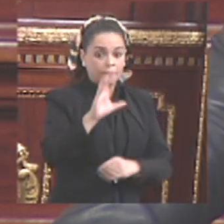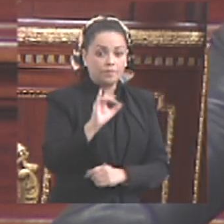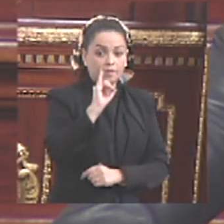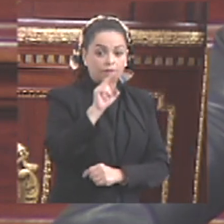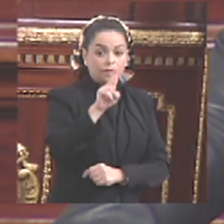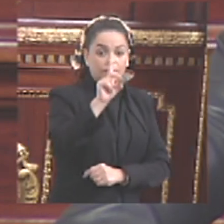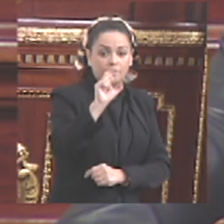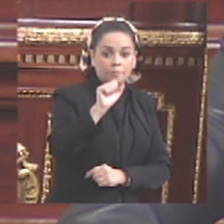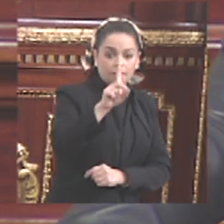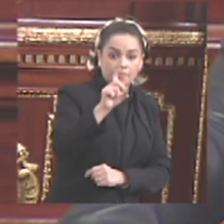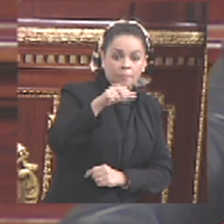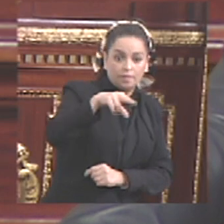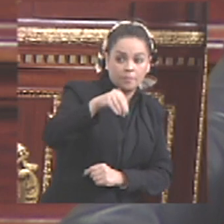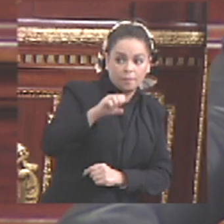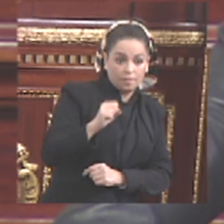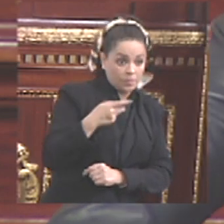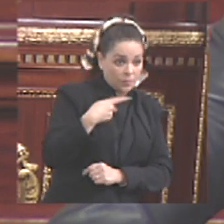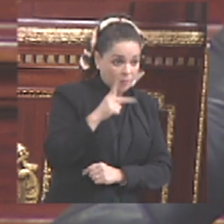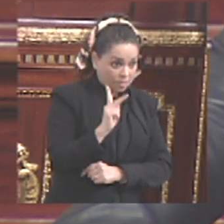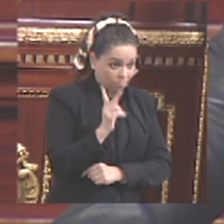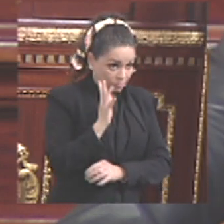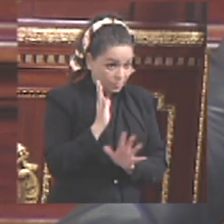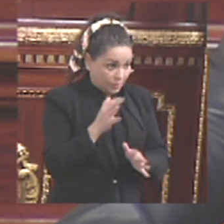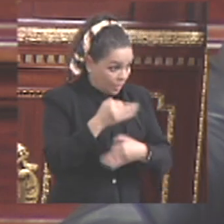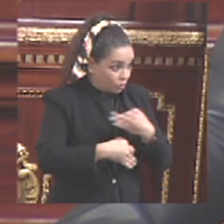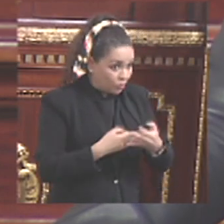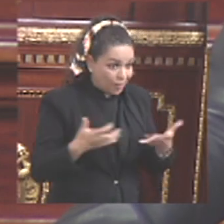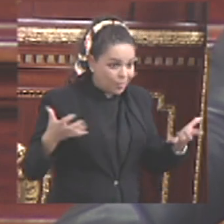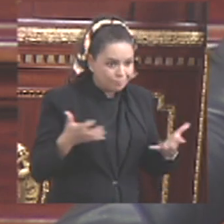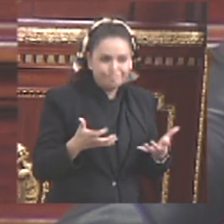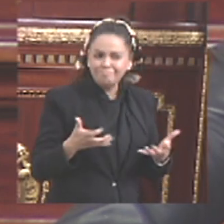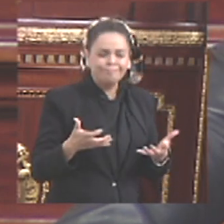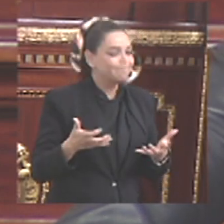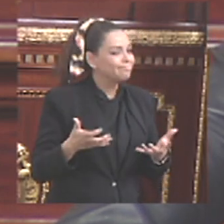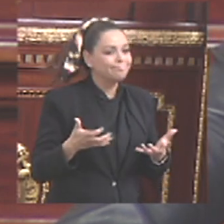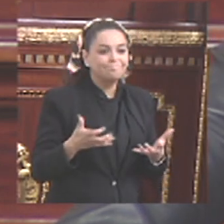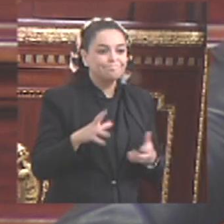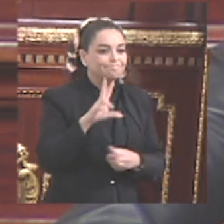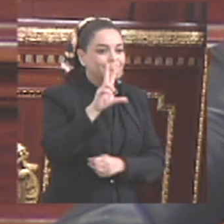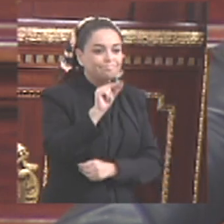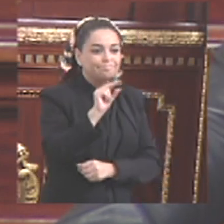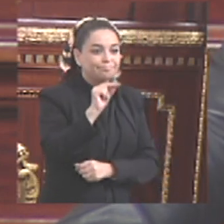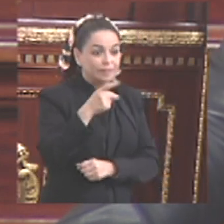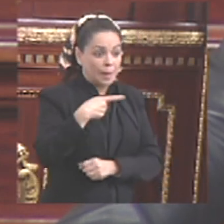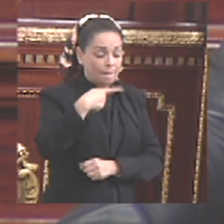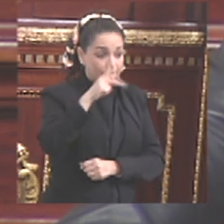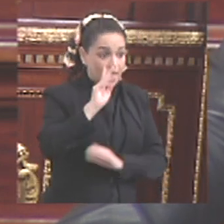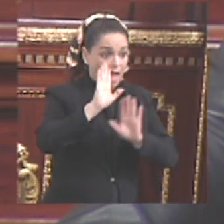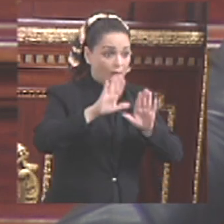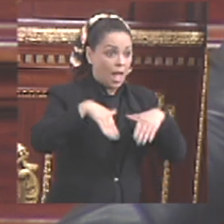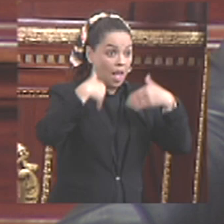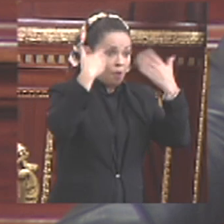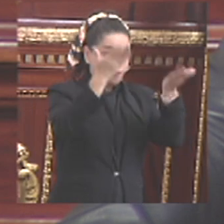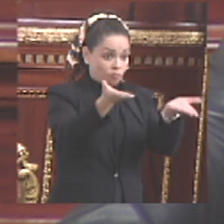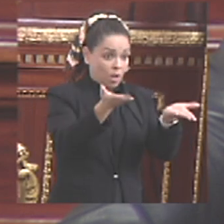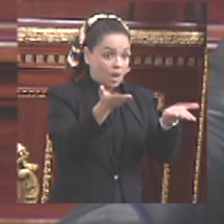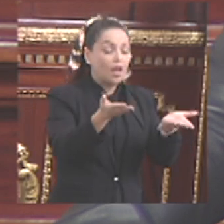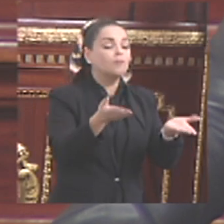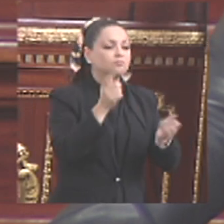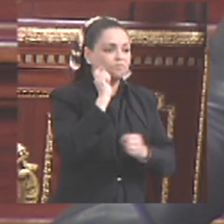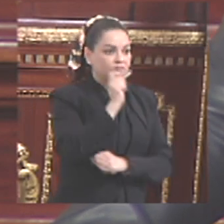lograron. ¿Qué fue lo que sí se dio? Las puertas cerradas para la supuesta Casa del